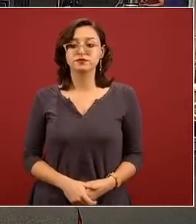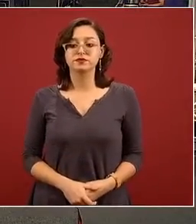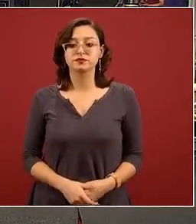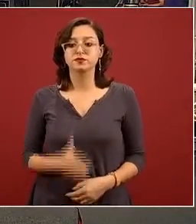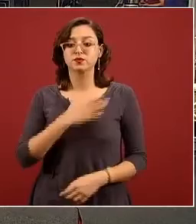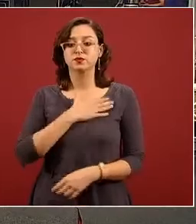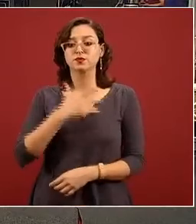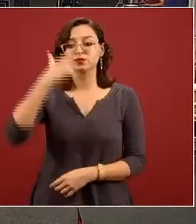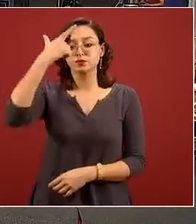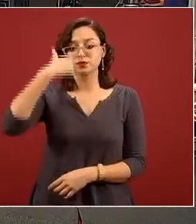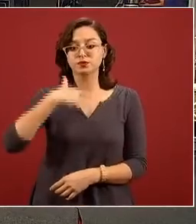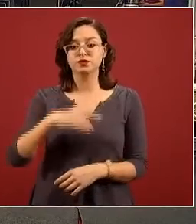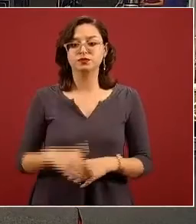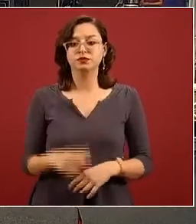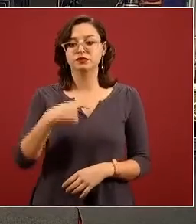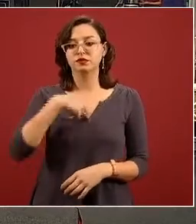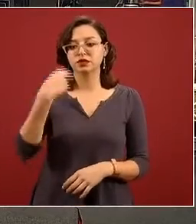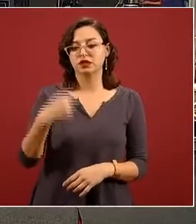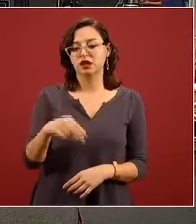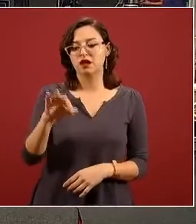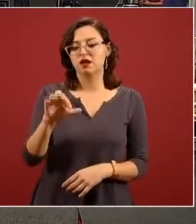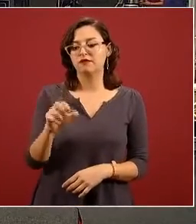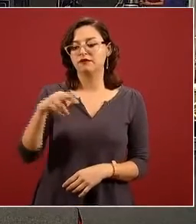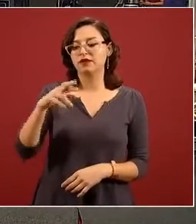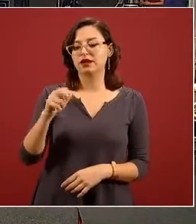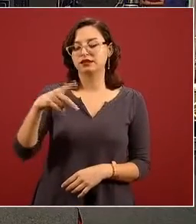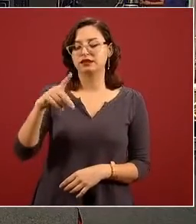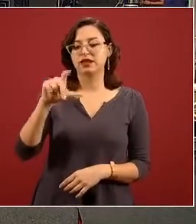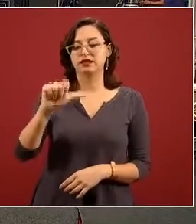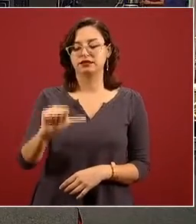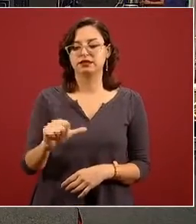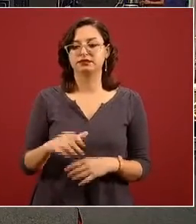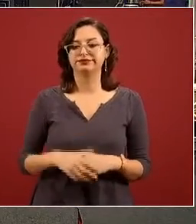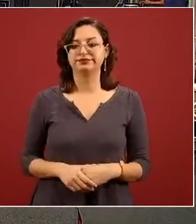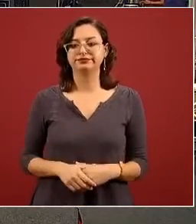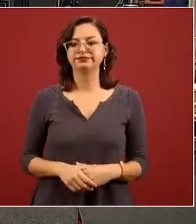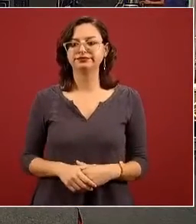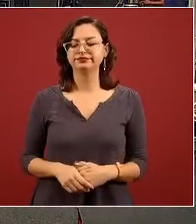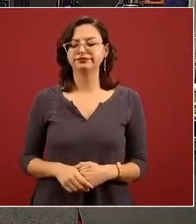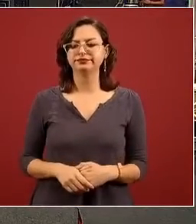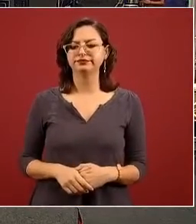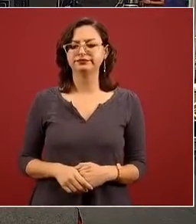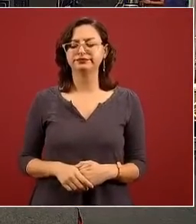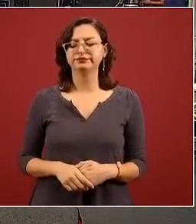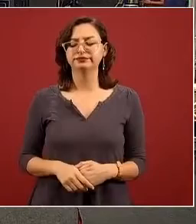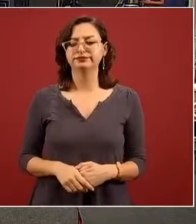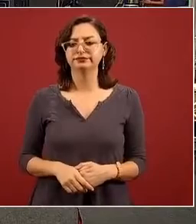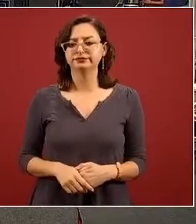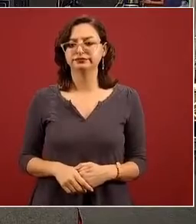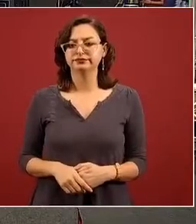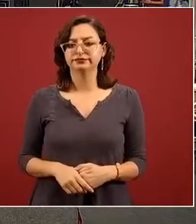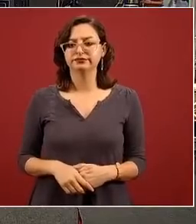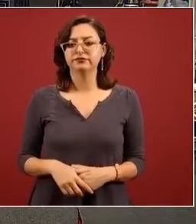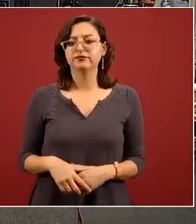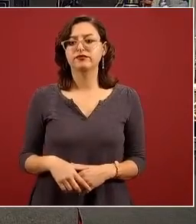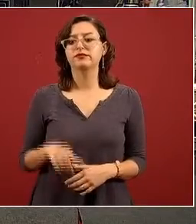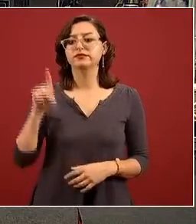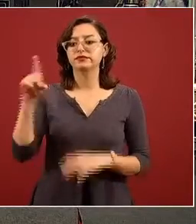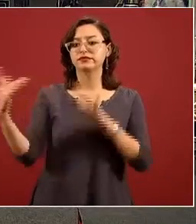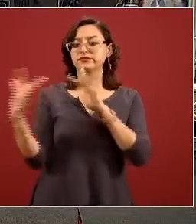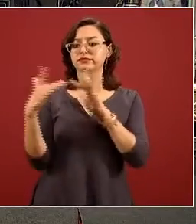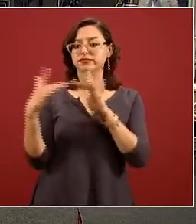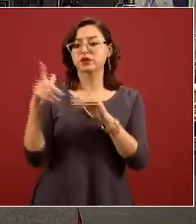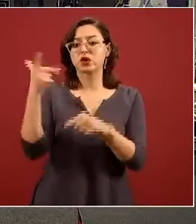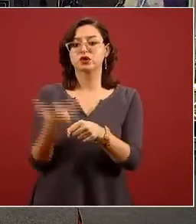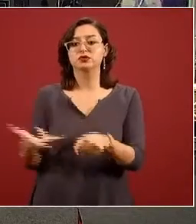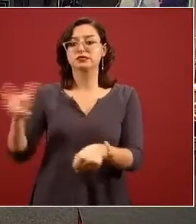Buenas noches, Fernando Mendoza de Glucosa Atómica. Doctor, quería comentarle que nos contactaron doctores del Hospital General de